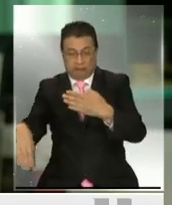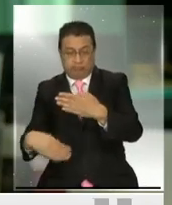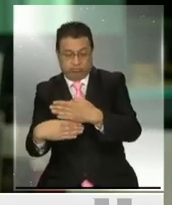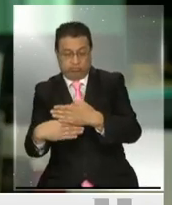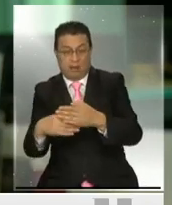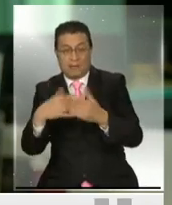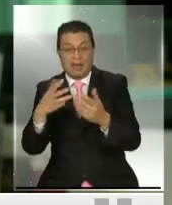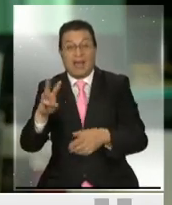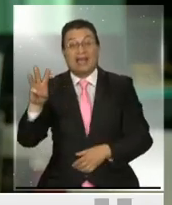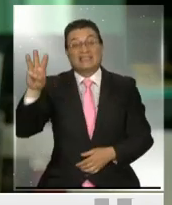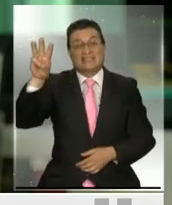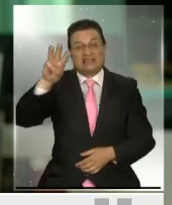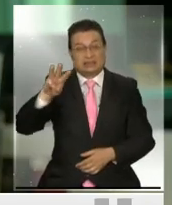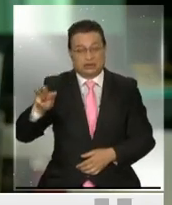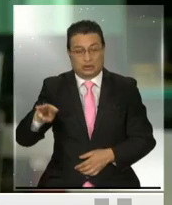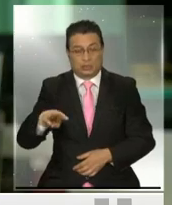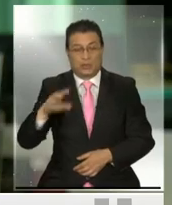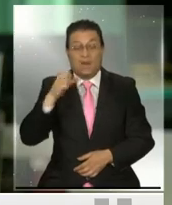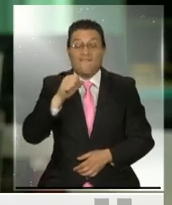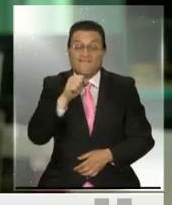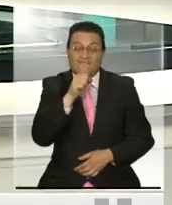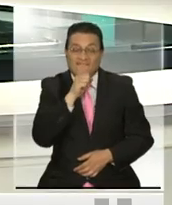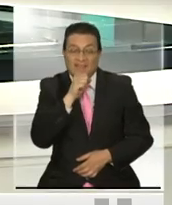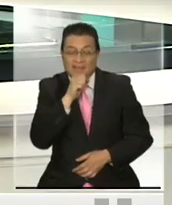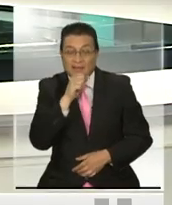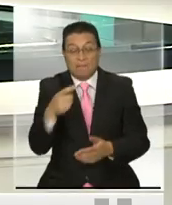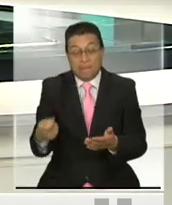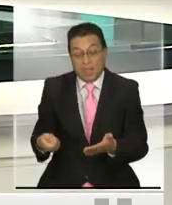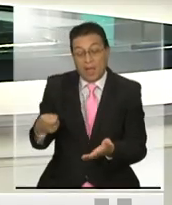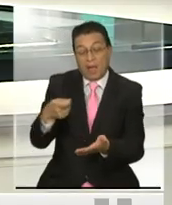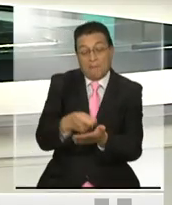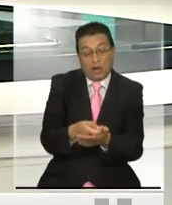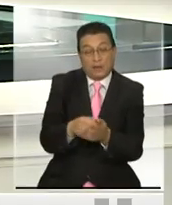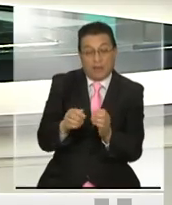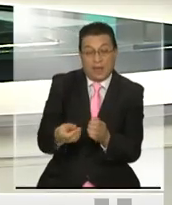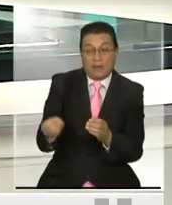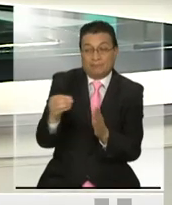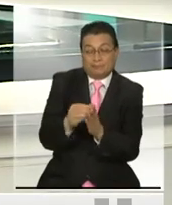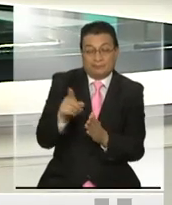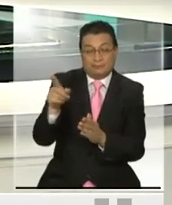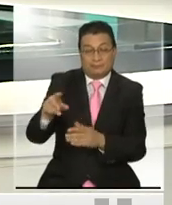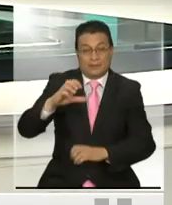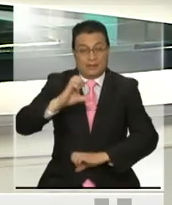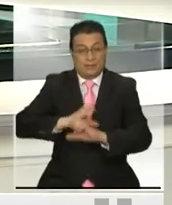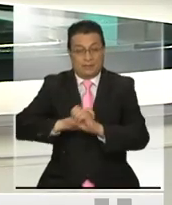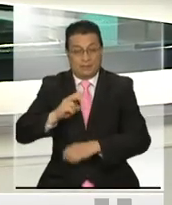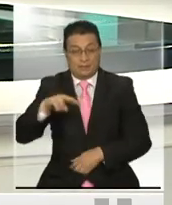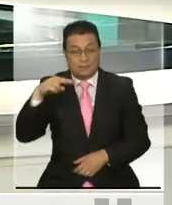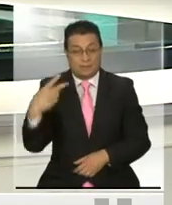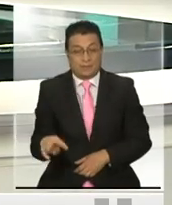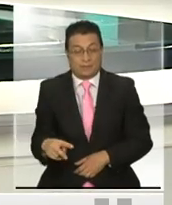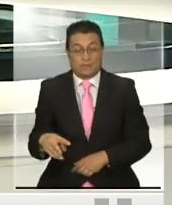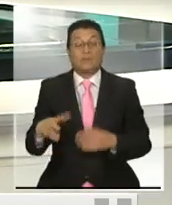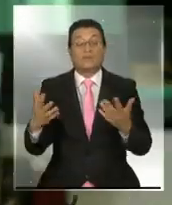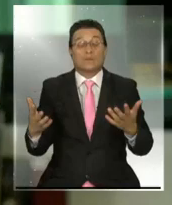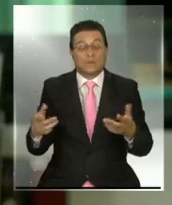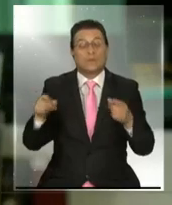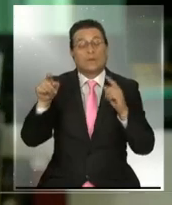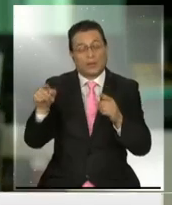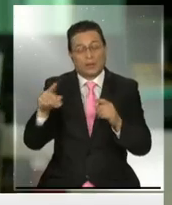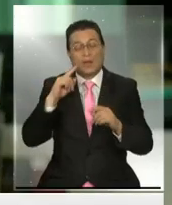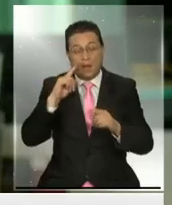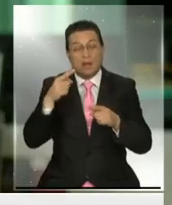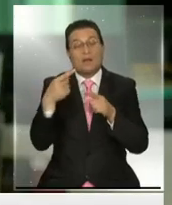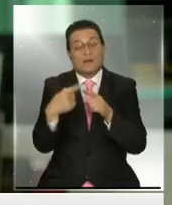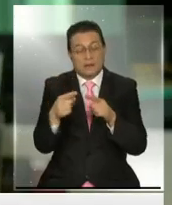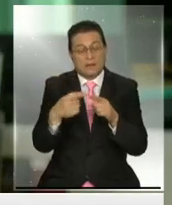un seguro de vejez con aportes adicionales de los empleadores y seguro intergeneracional seguro hay una cantidad hay